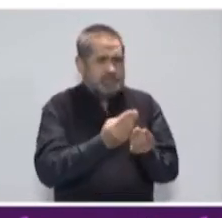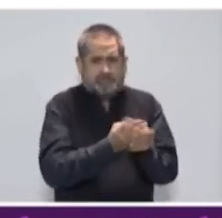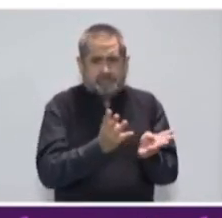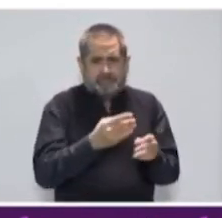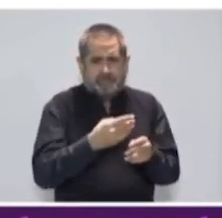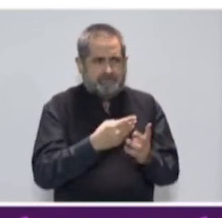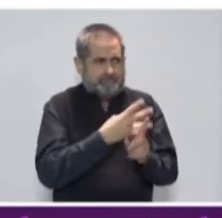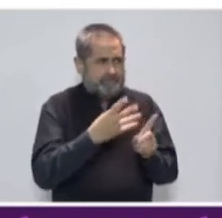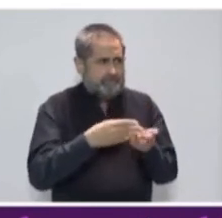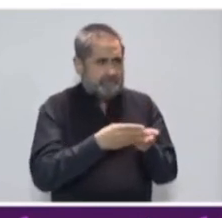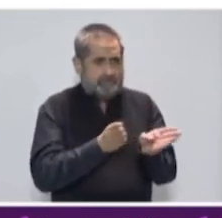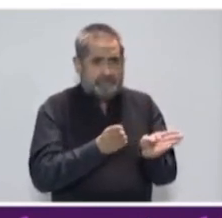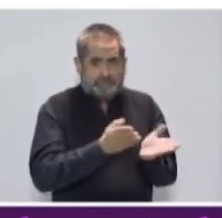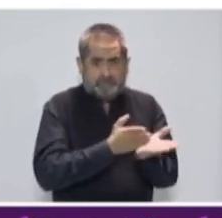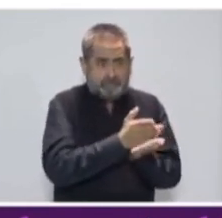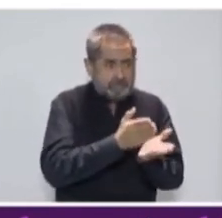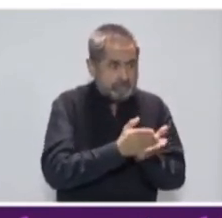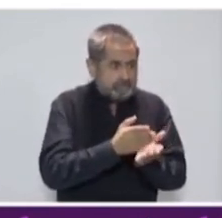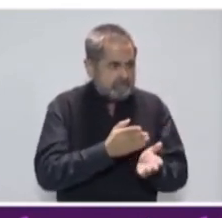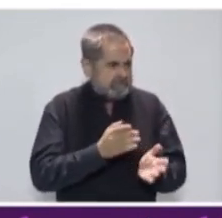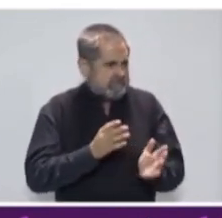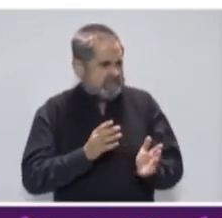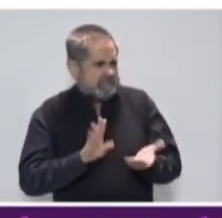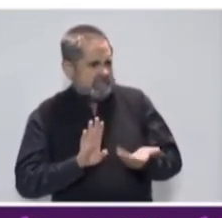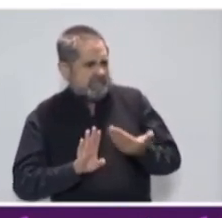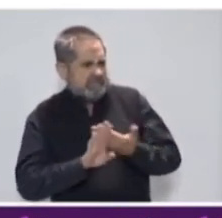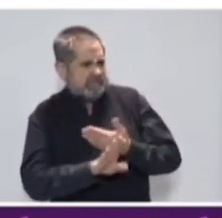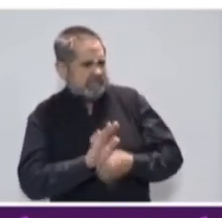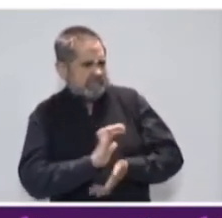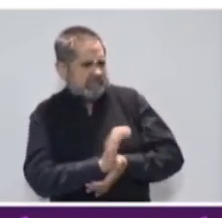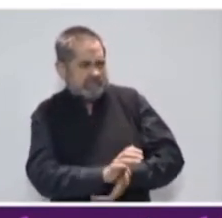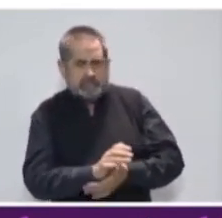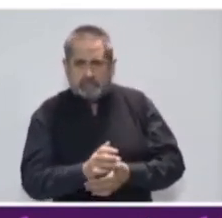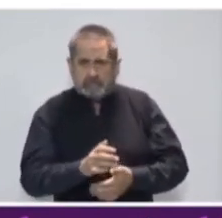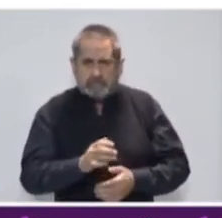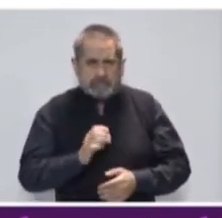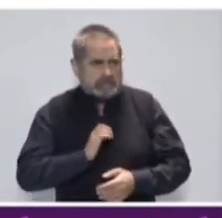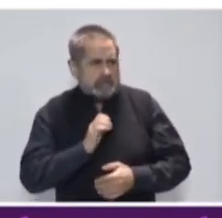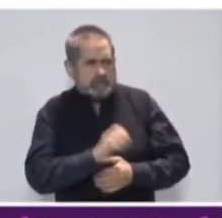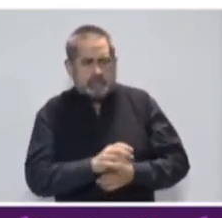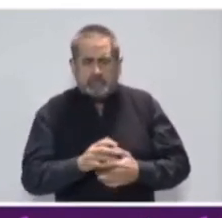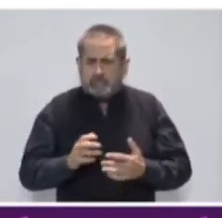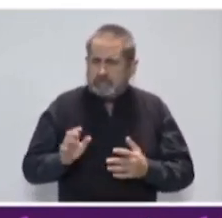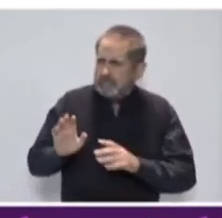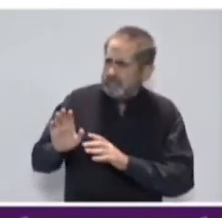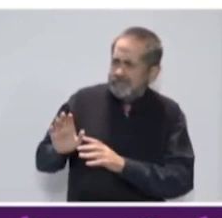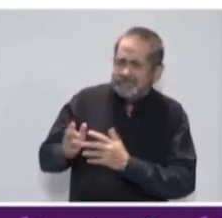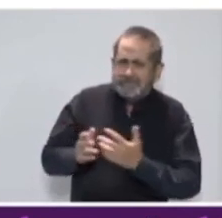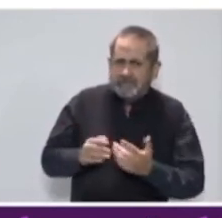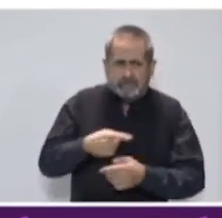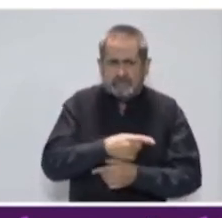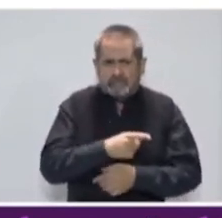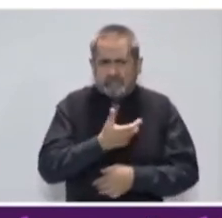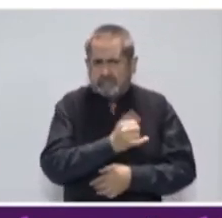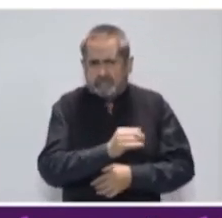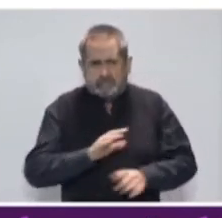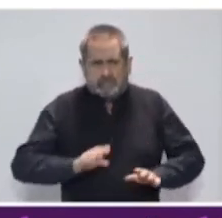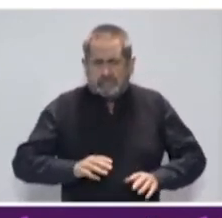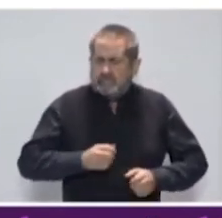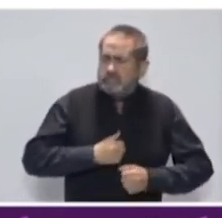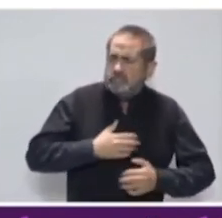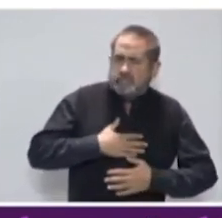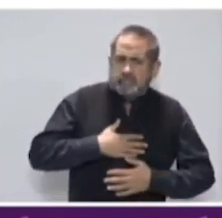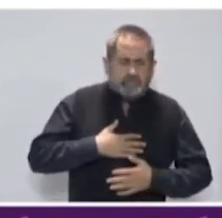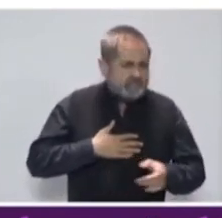sexual, identidad y expresión de género y características sexuales diversas tiene